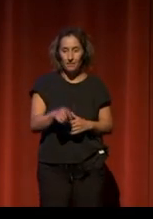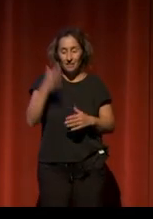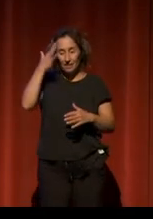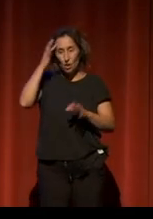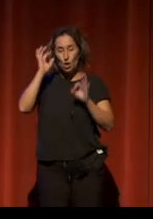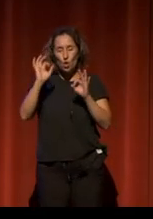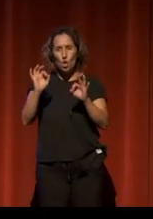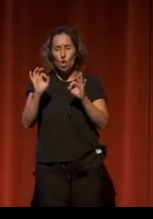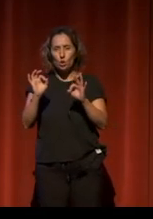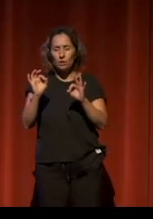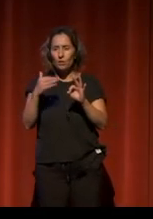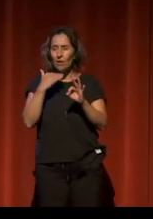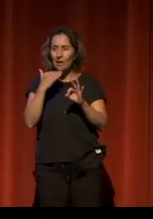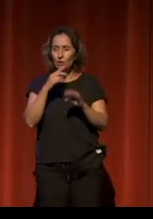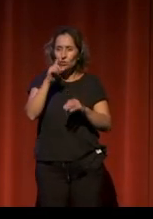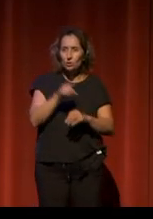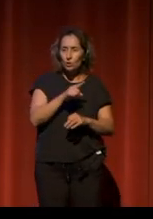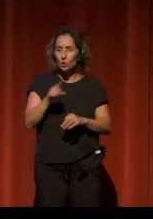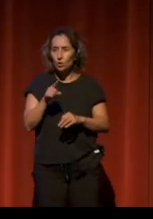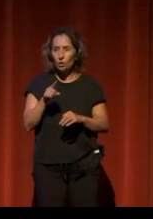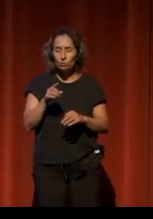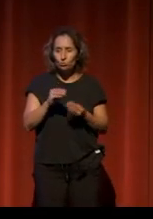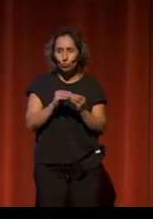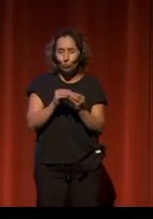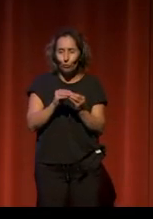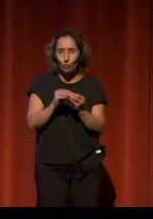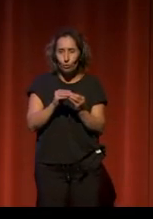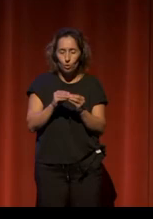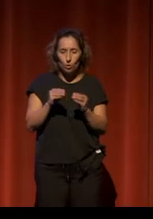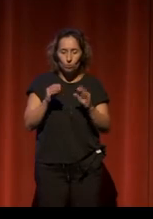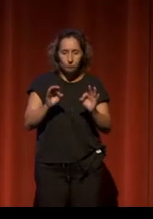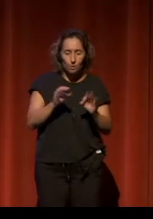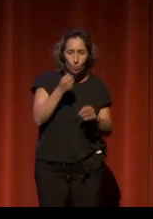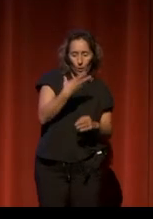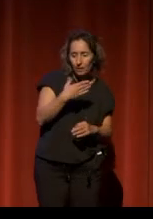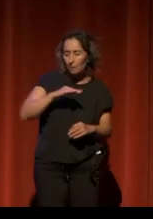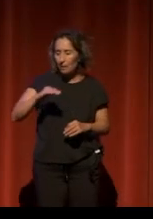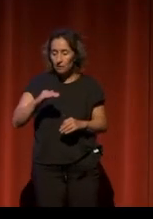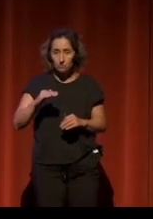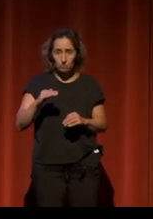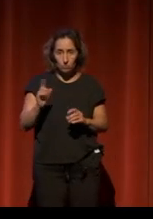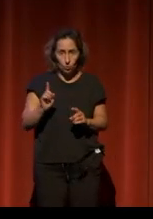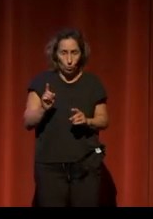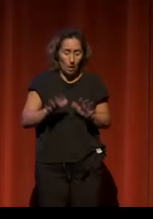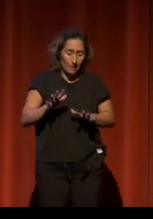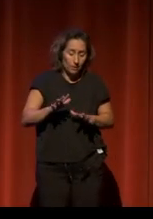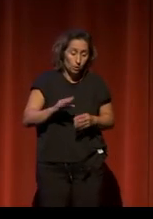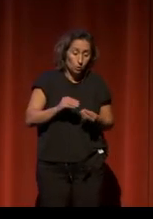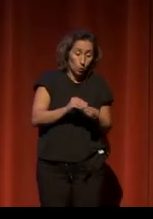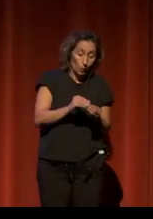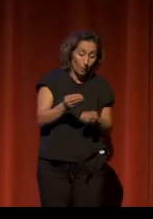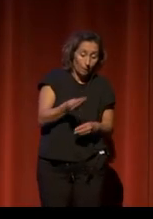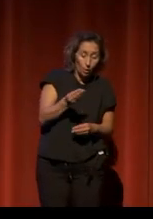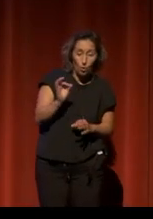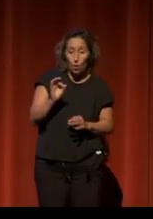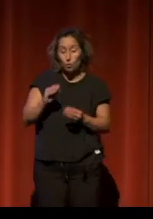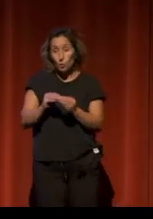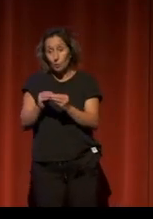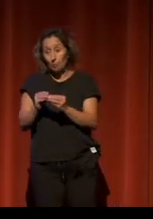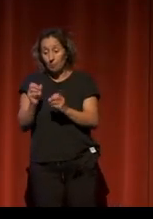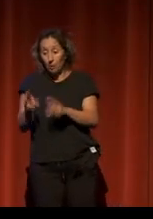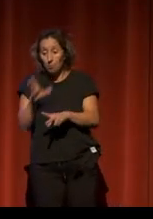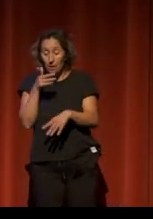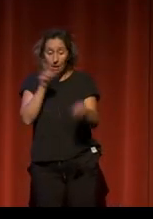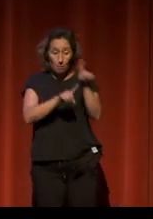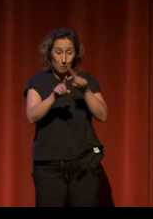binaria no no hay nunca soluciones buenas o malas completamente como mucho hay soluciones mejores o peores para aproximarse a estos